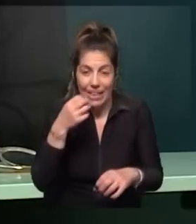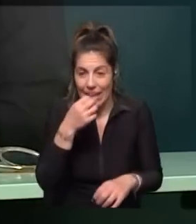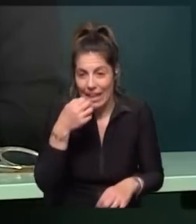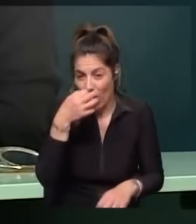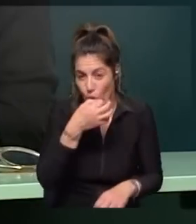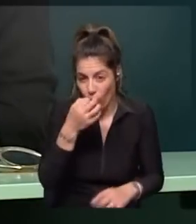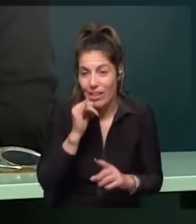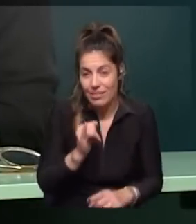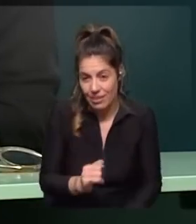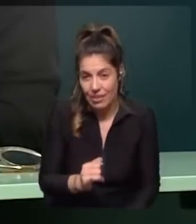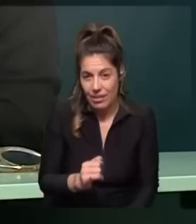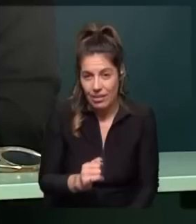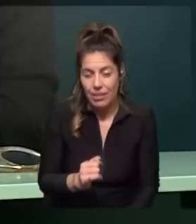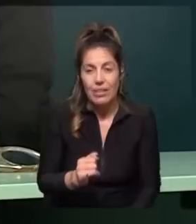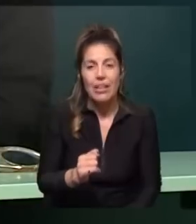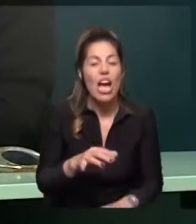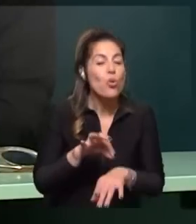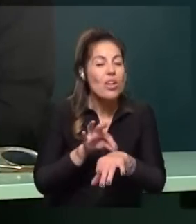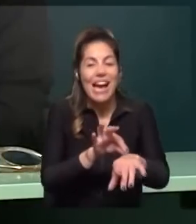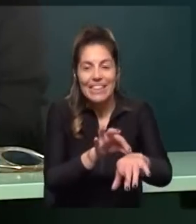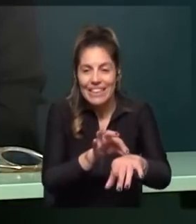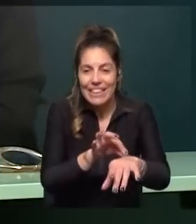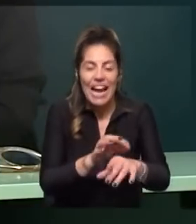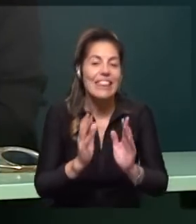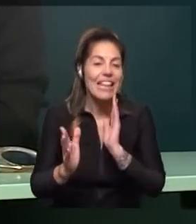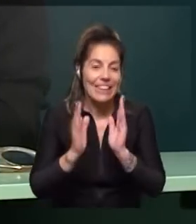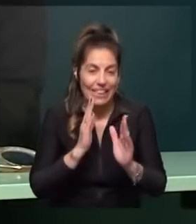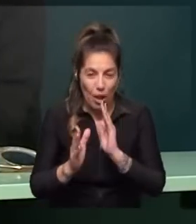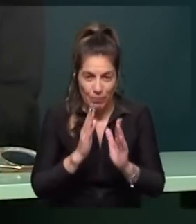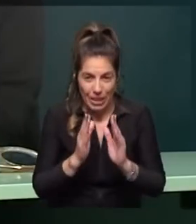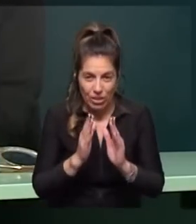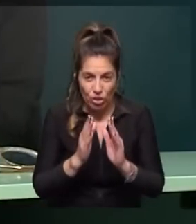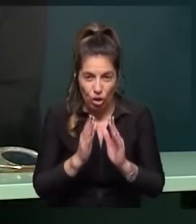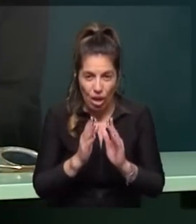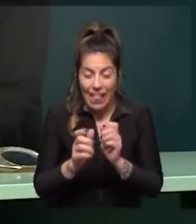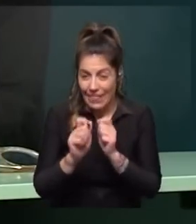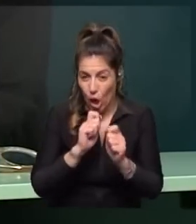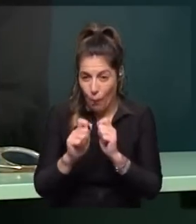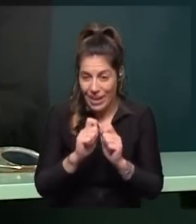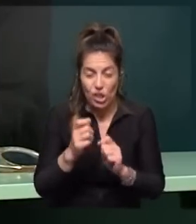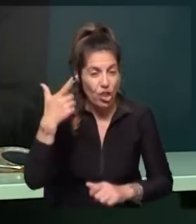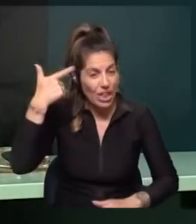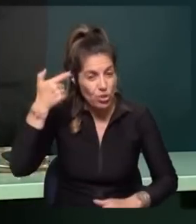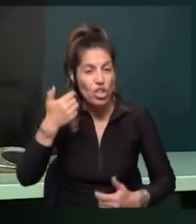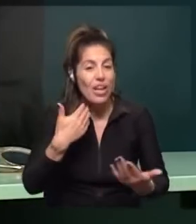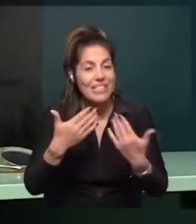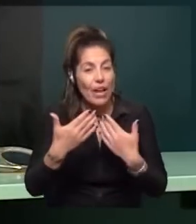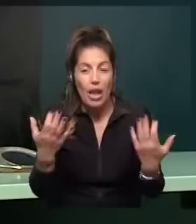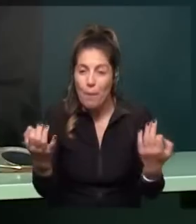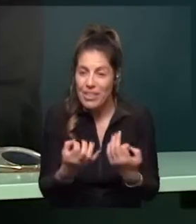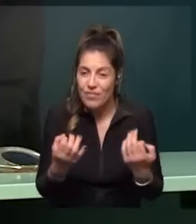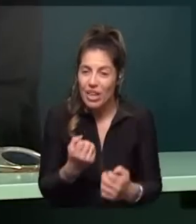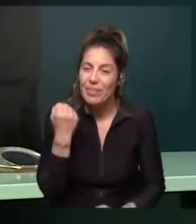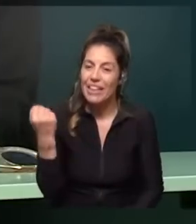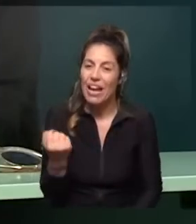guía de la organización Panamericana de la salud del tratamiento de los medios del suicidio en el que se señala específicamente que es muy importante